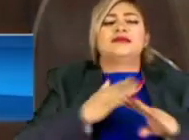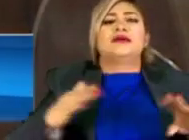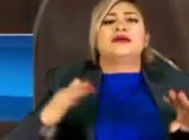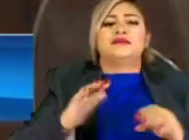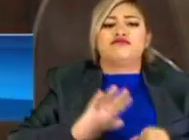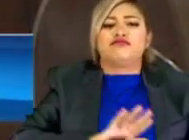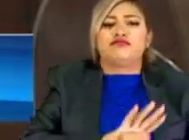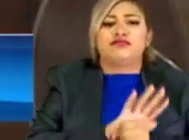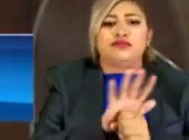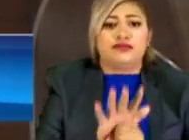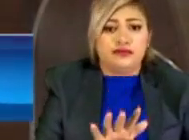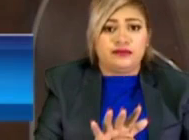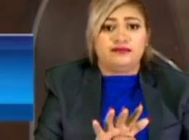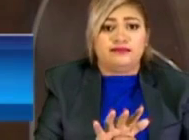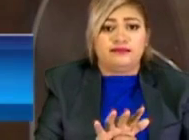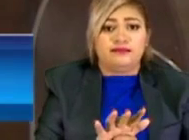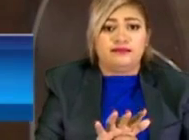pandemia.